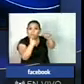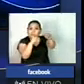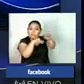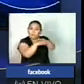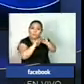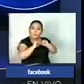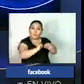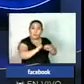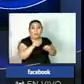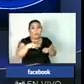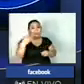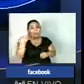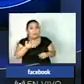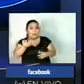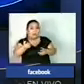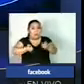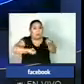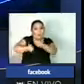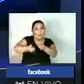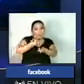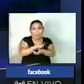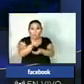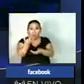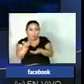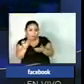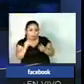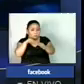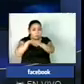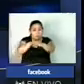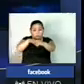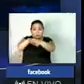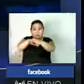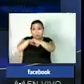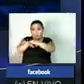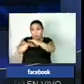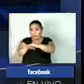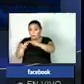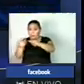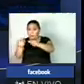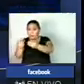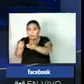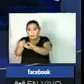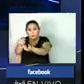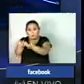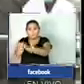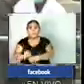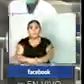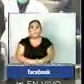usar camiones de mudanza para guardar los cuerpos que esperaban ser cremados